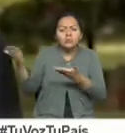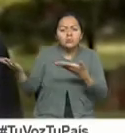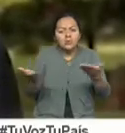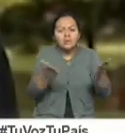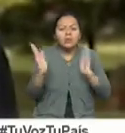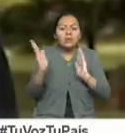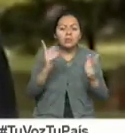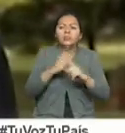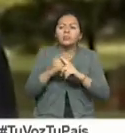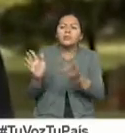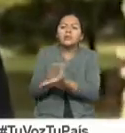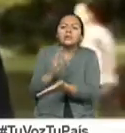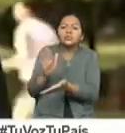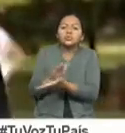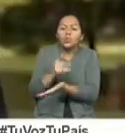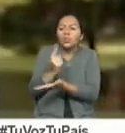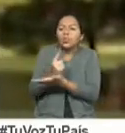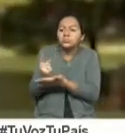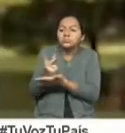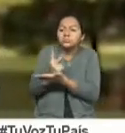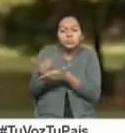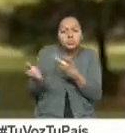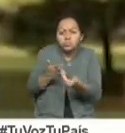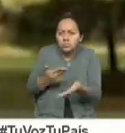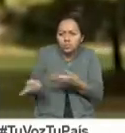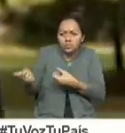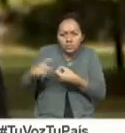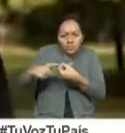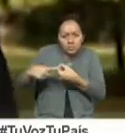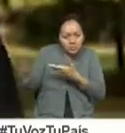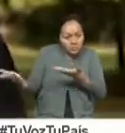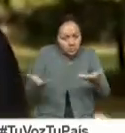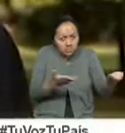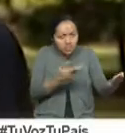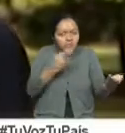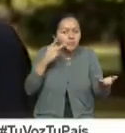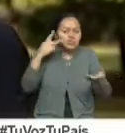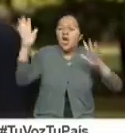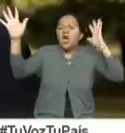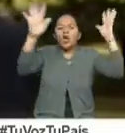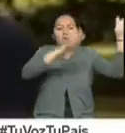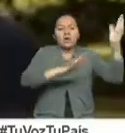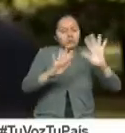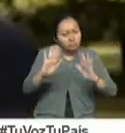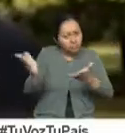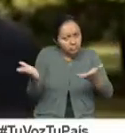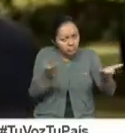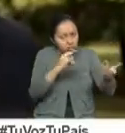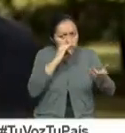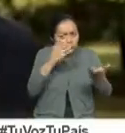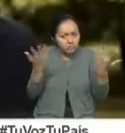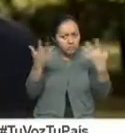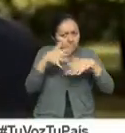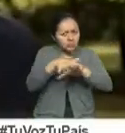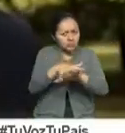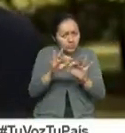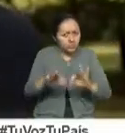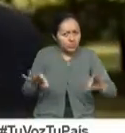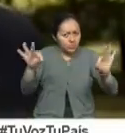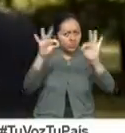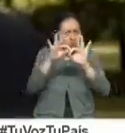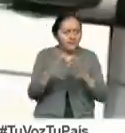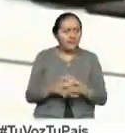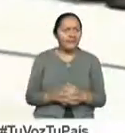ir a la escuela aunque sea por unos pocos meses. Es muy importante que se unan a los otros niños en